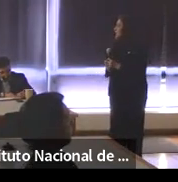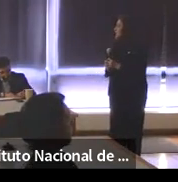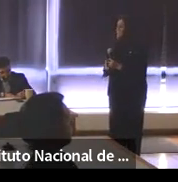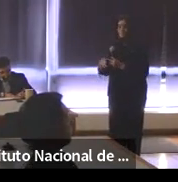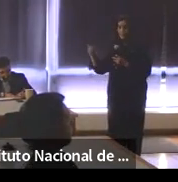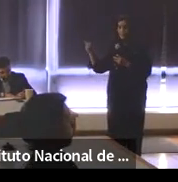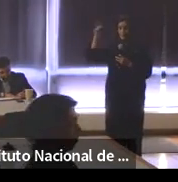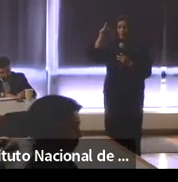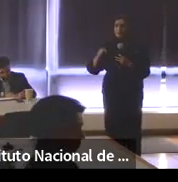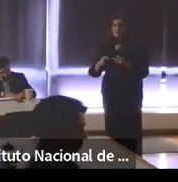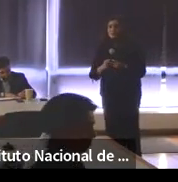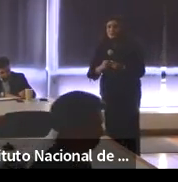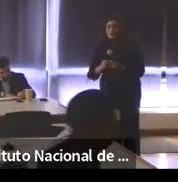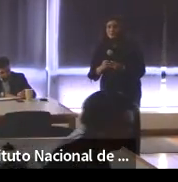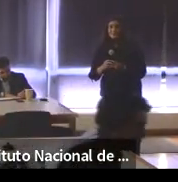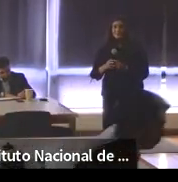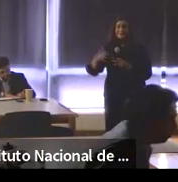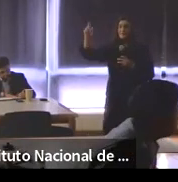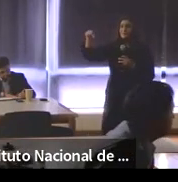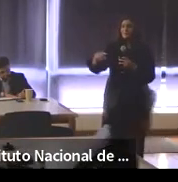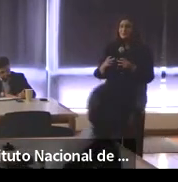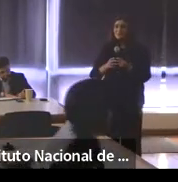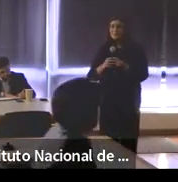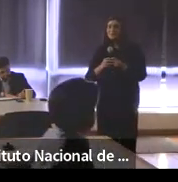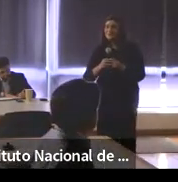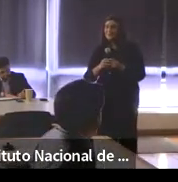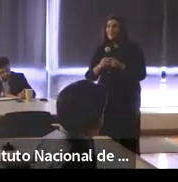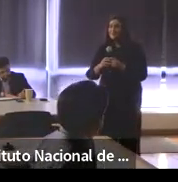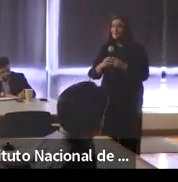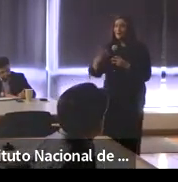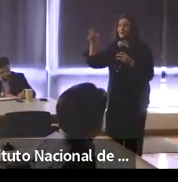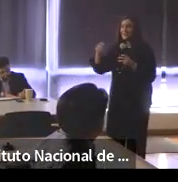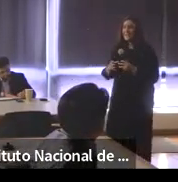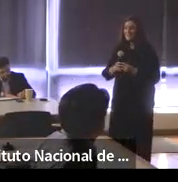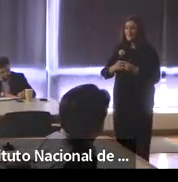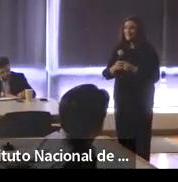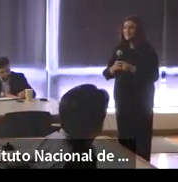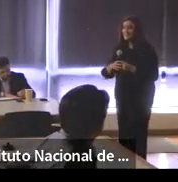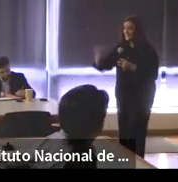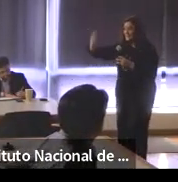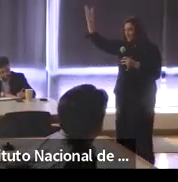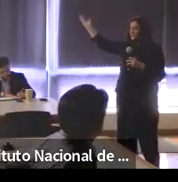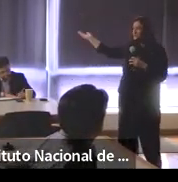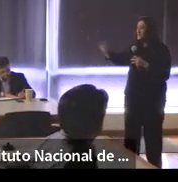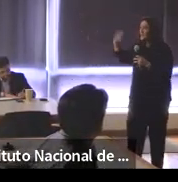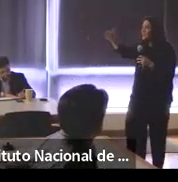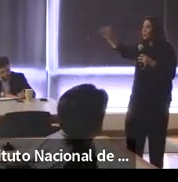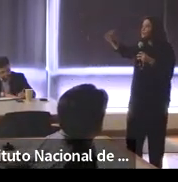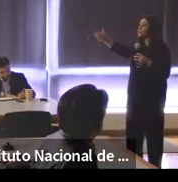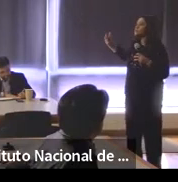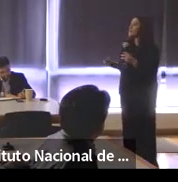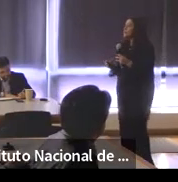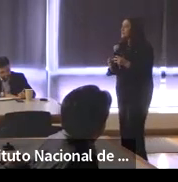hemos escuchado el tema del presupuesto tenemos poquitos recursos no nos alcanza necesitamos Buscar